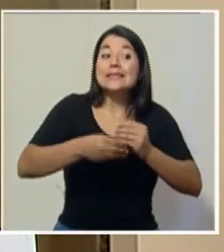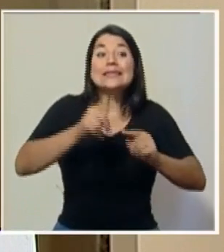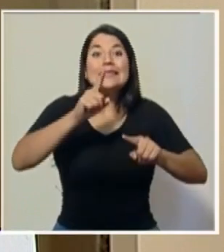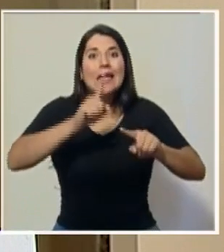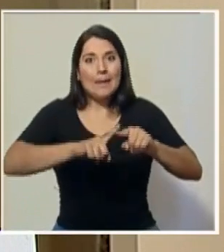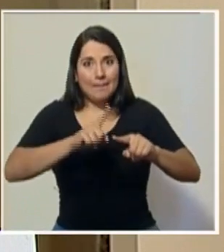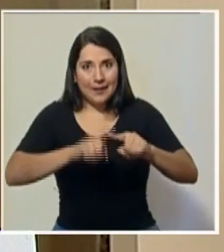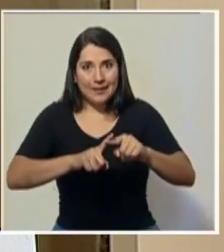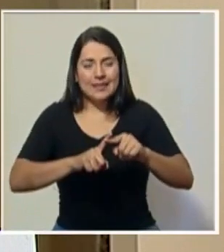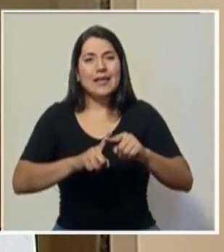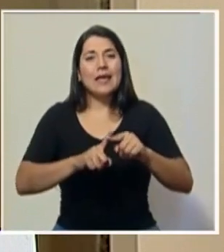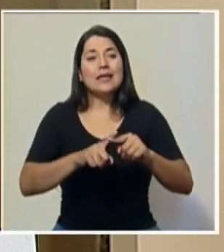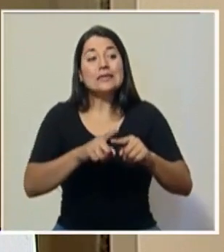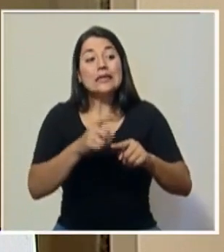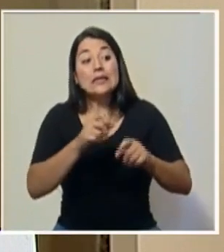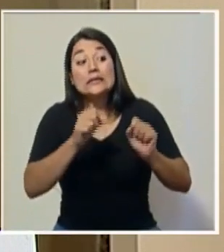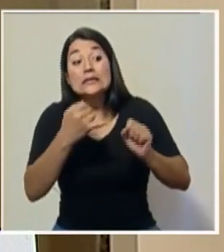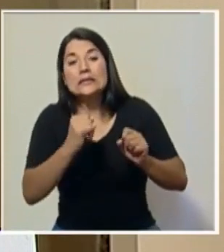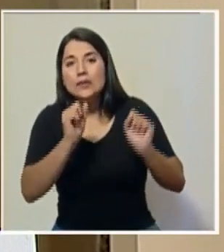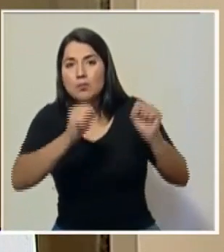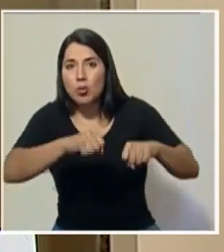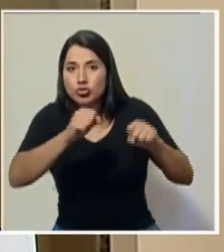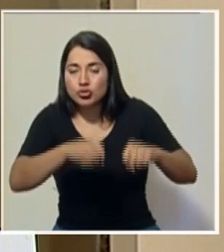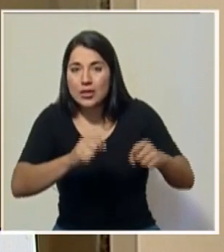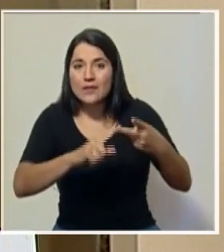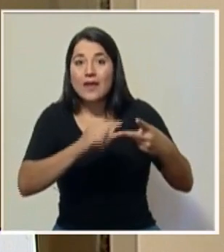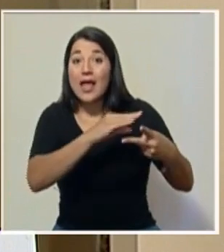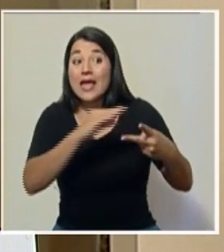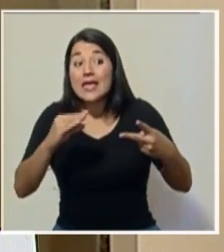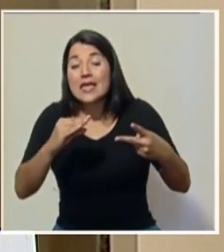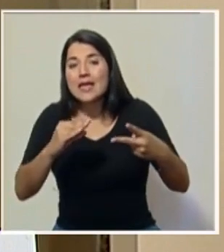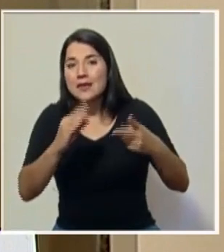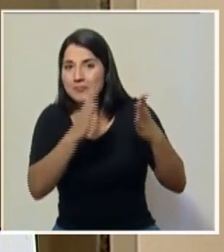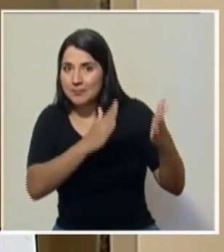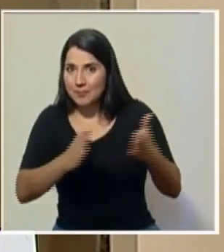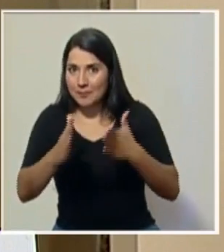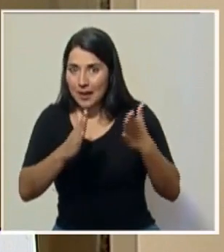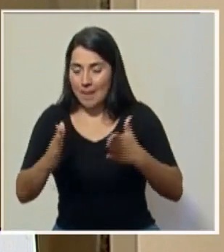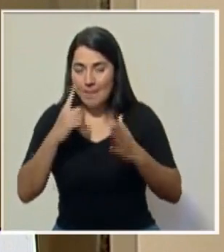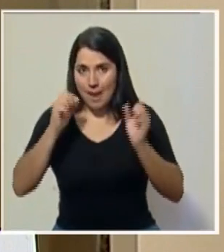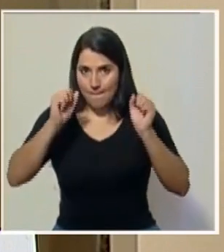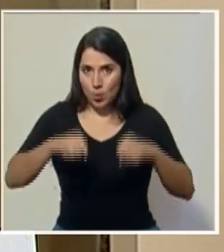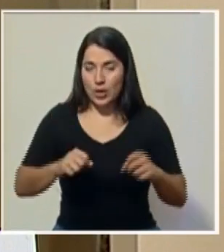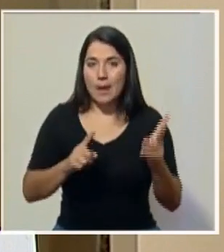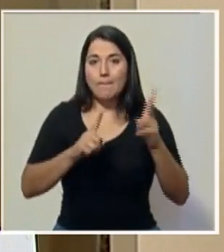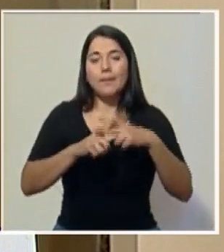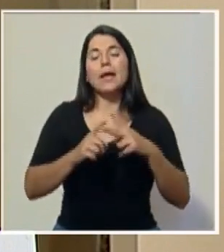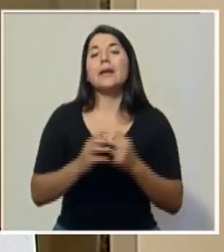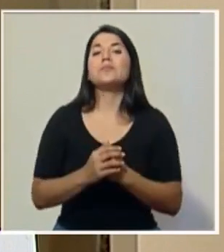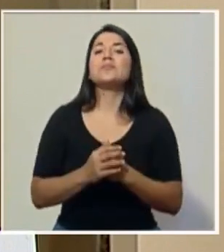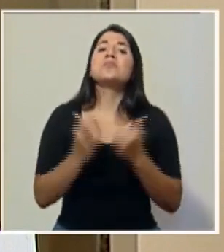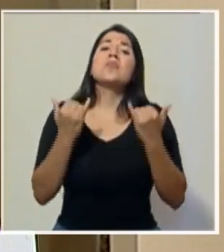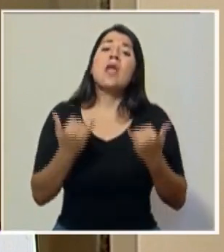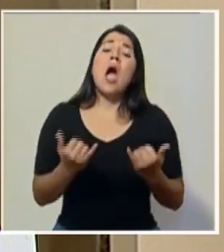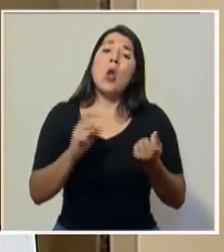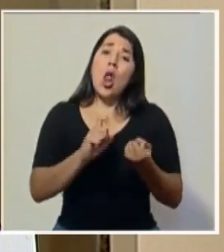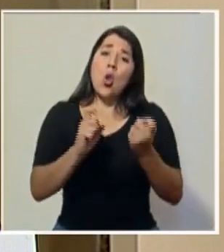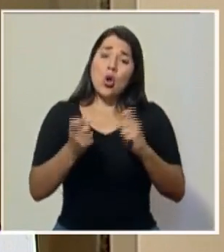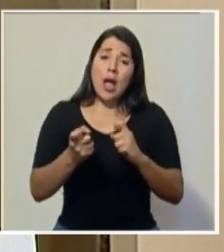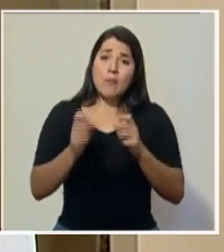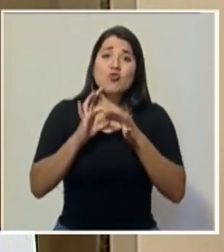de los planes cantonales y comunitarios de gestión de riesgo por COVID que se comiencen a implementar. En términos de los cambios a la